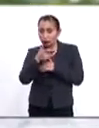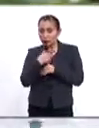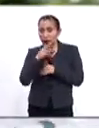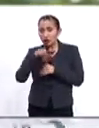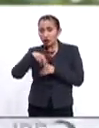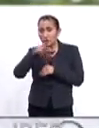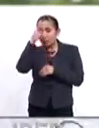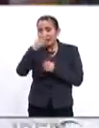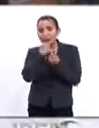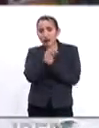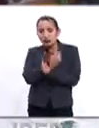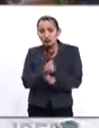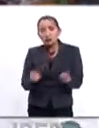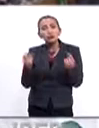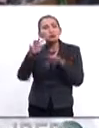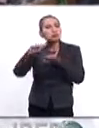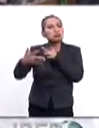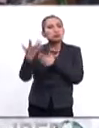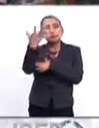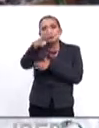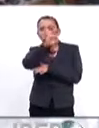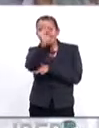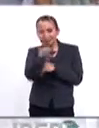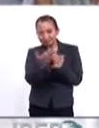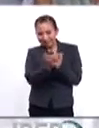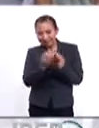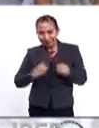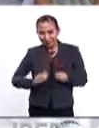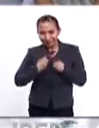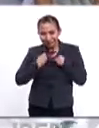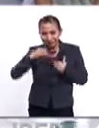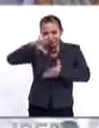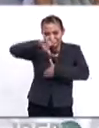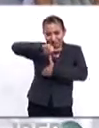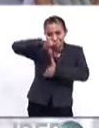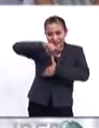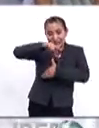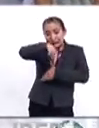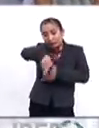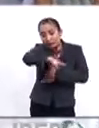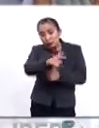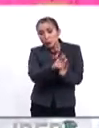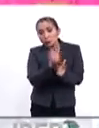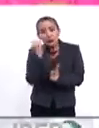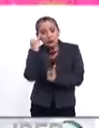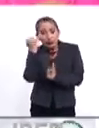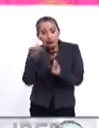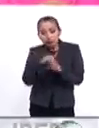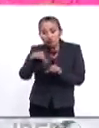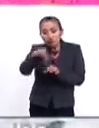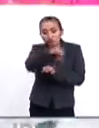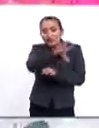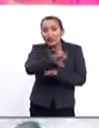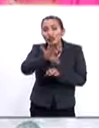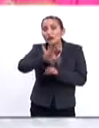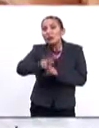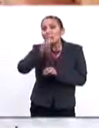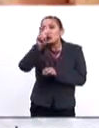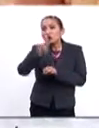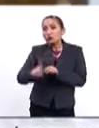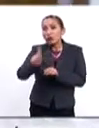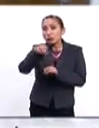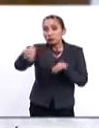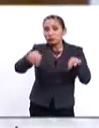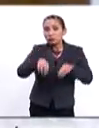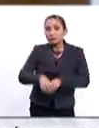Naciones Unidas para la Infancia, alrededor del 10% de los habitantes en América Latina son indígenas, agrupados en 552